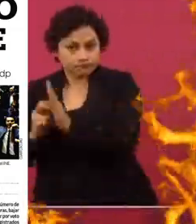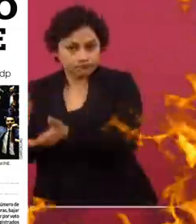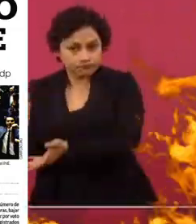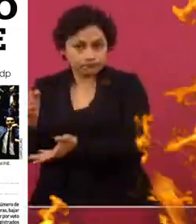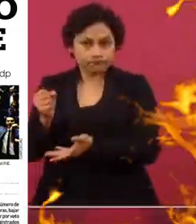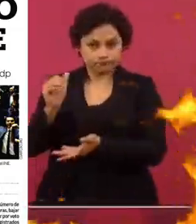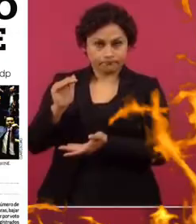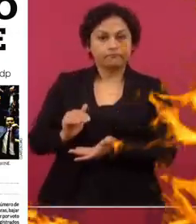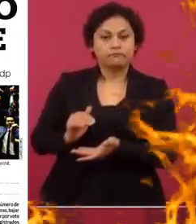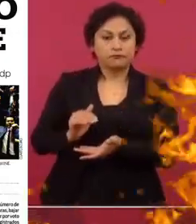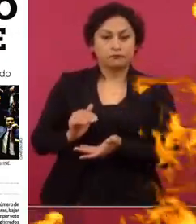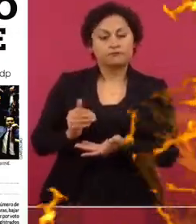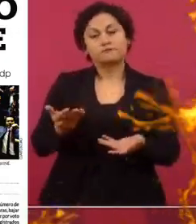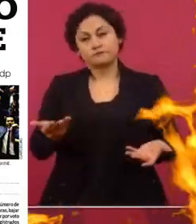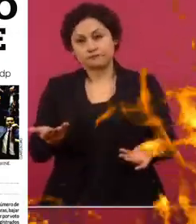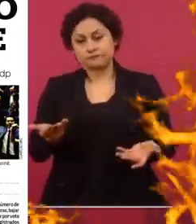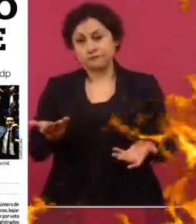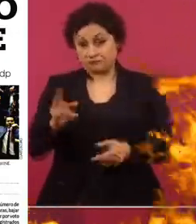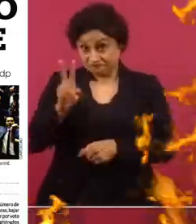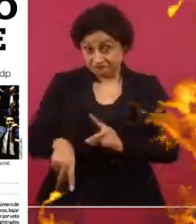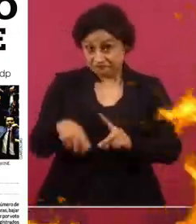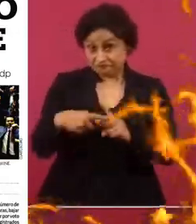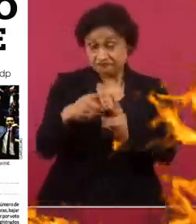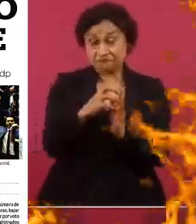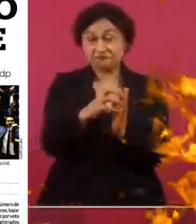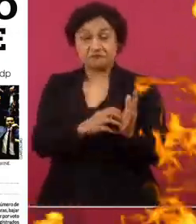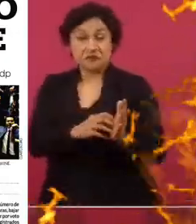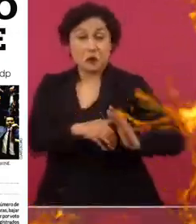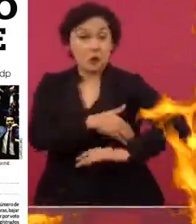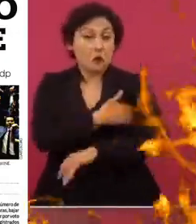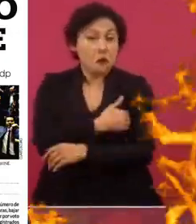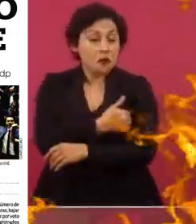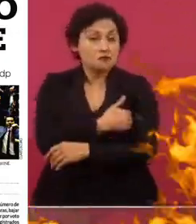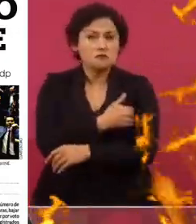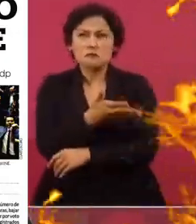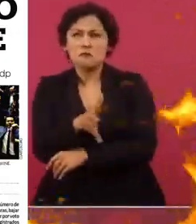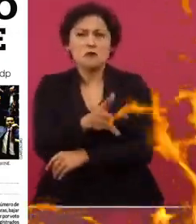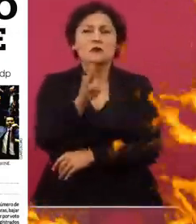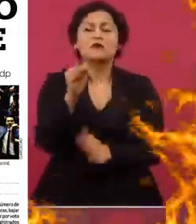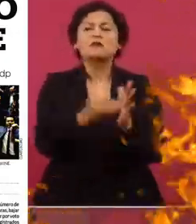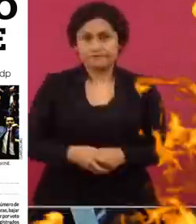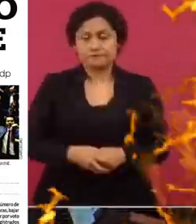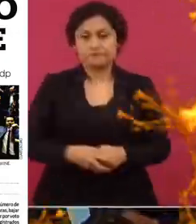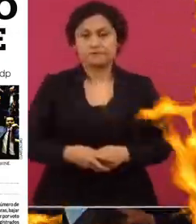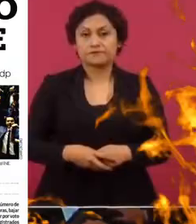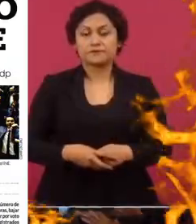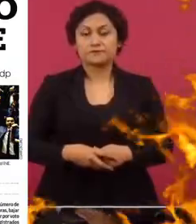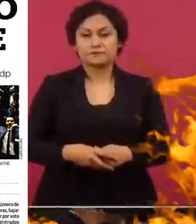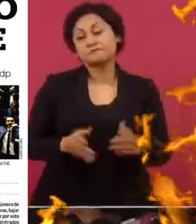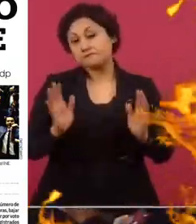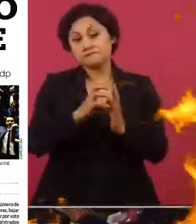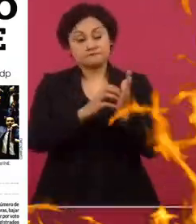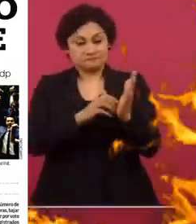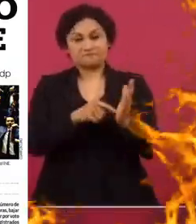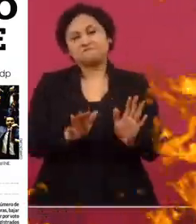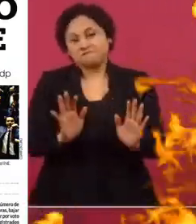gastos. En general se logró un ahorro como de 3.500 millones de pesos. Algo es